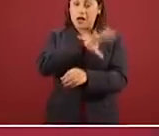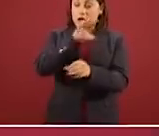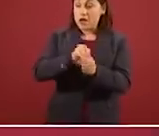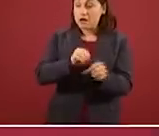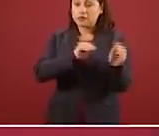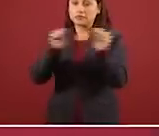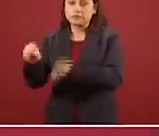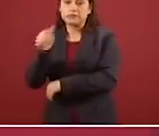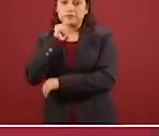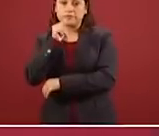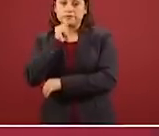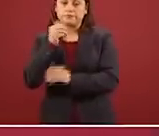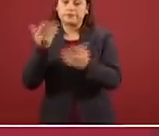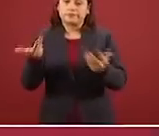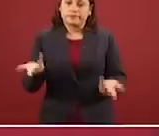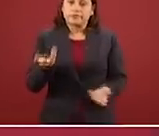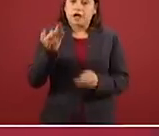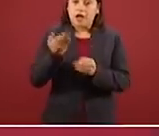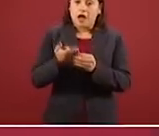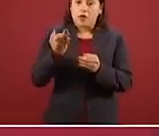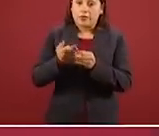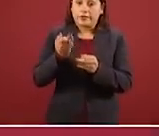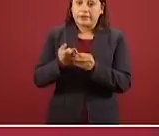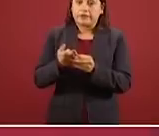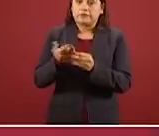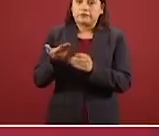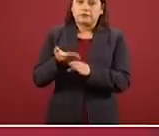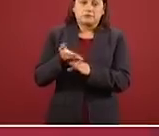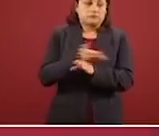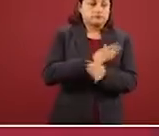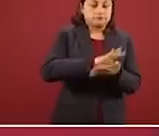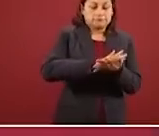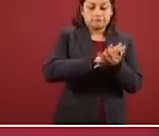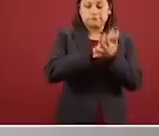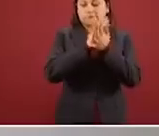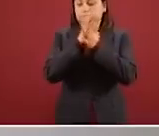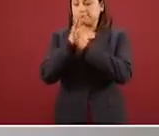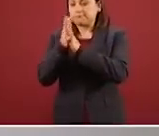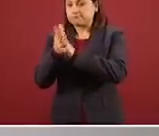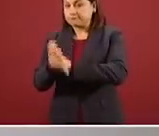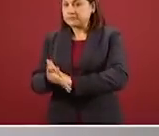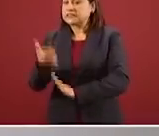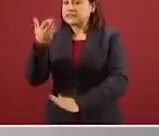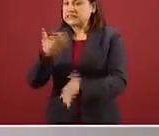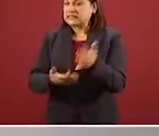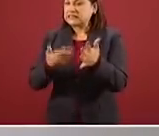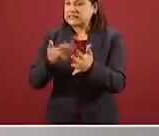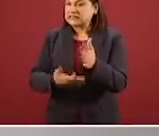Como fue el inicio del gobierno, pues hacía falta establecer los